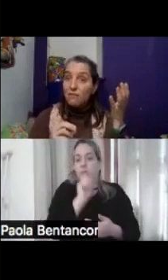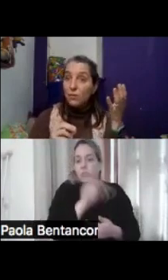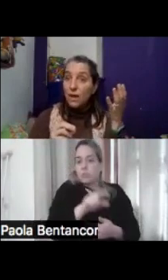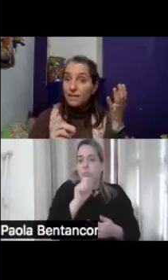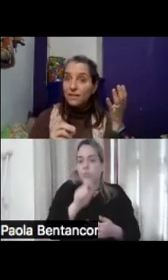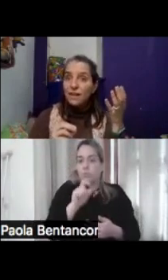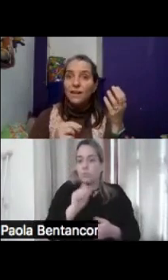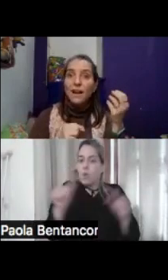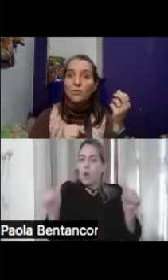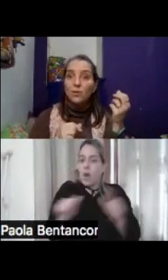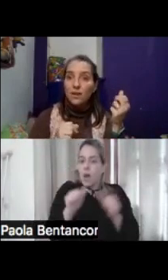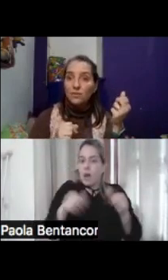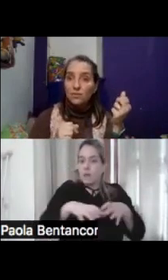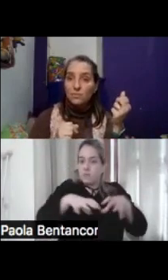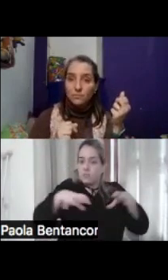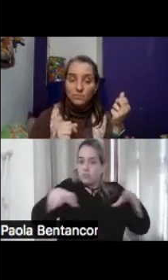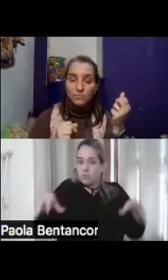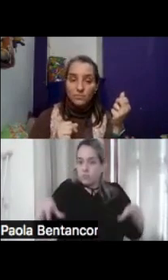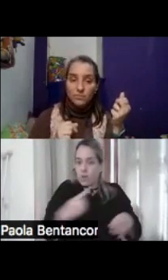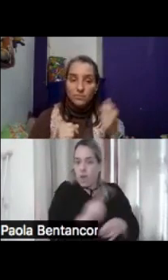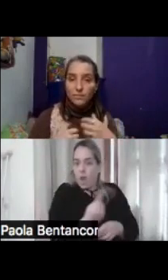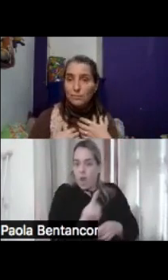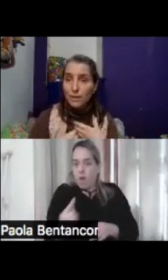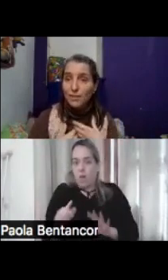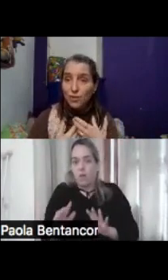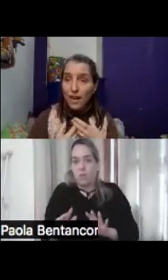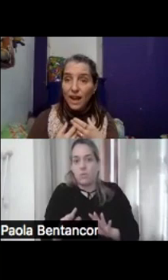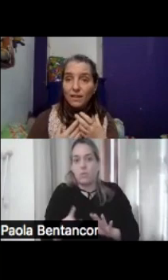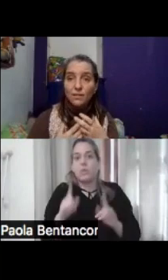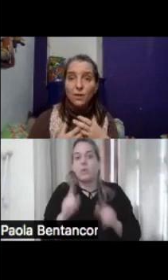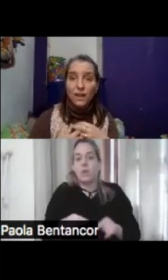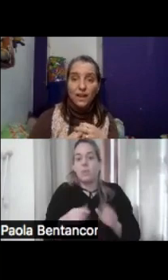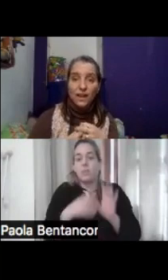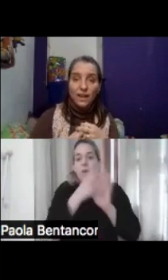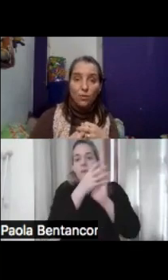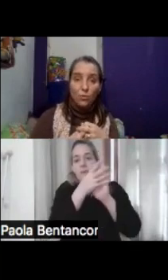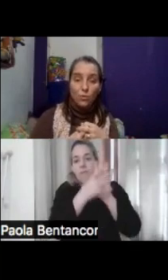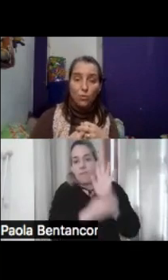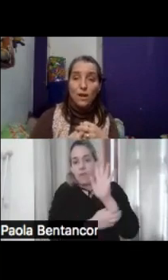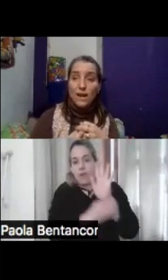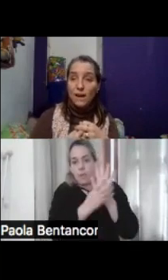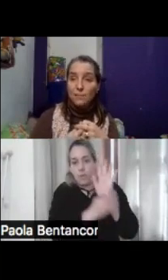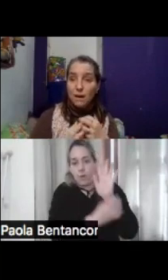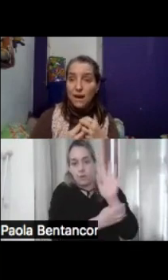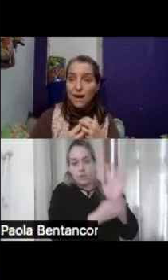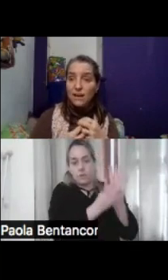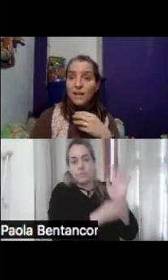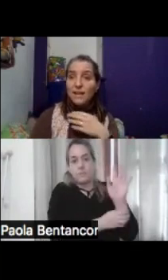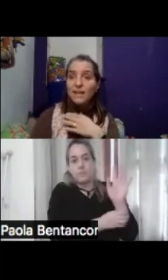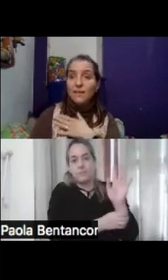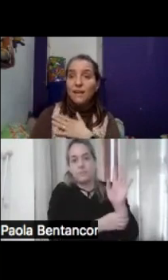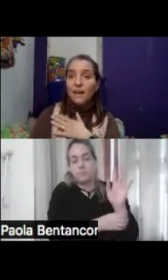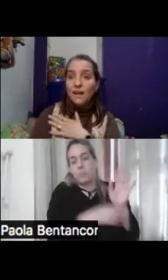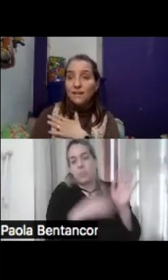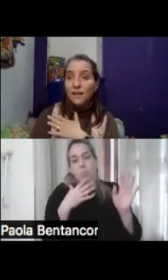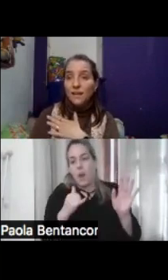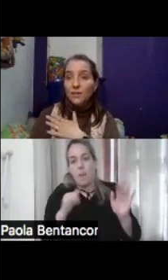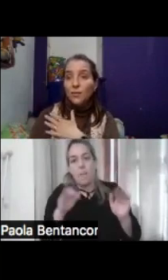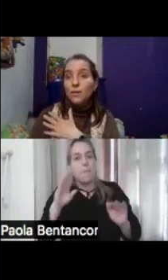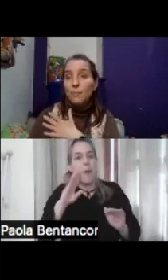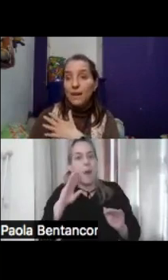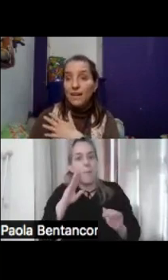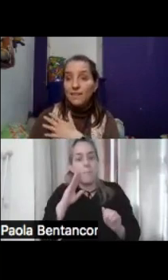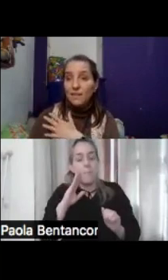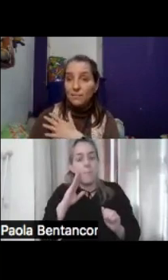uno. Férulas, en algunos casos, caso real, una mamá que